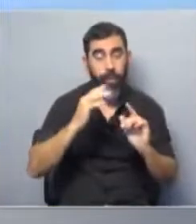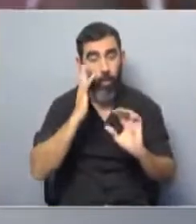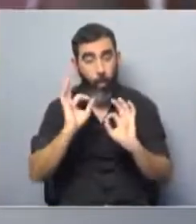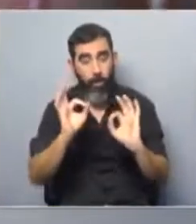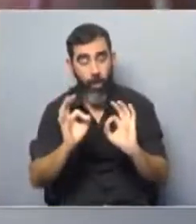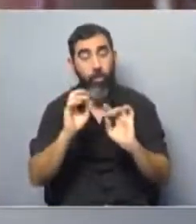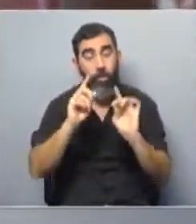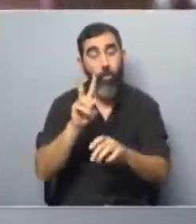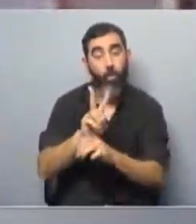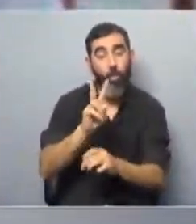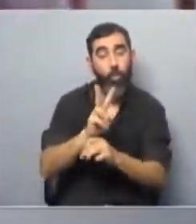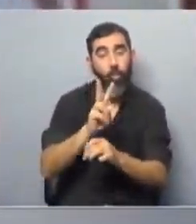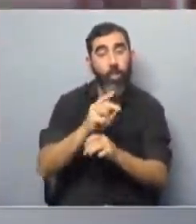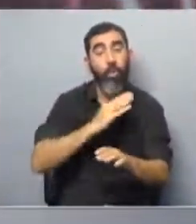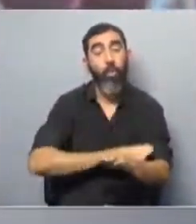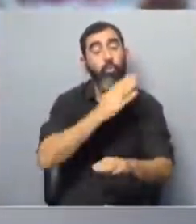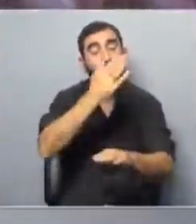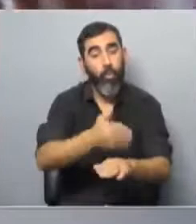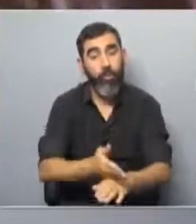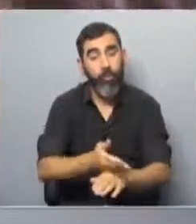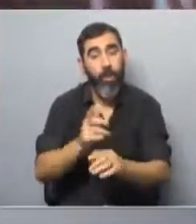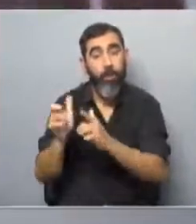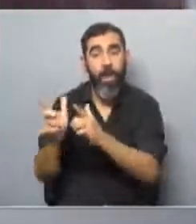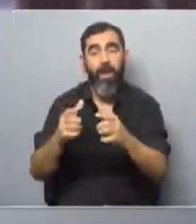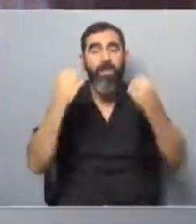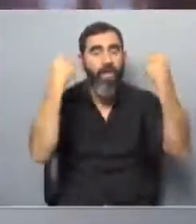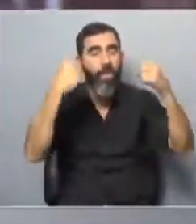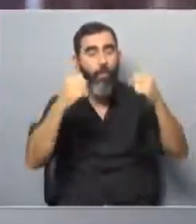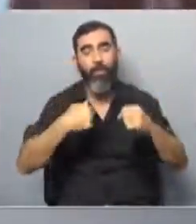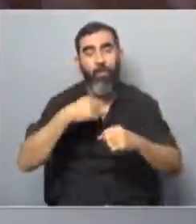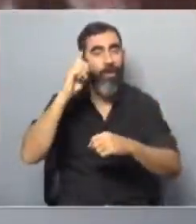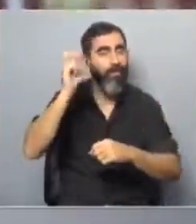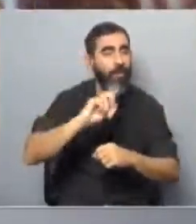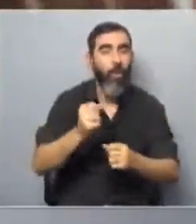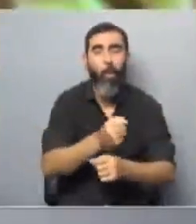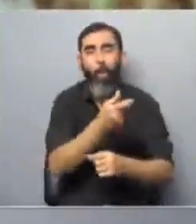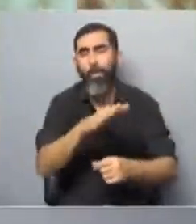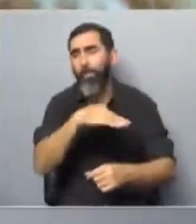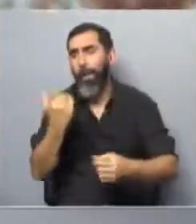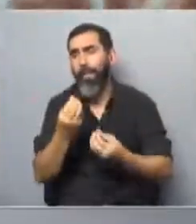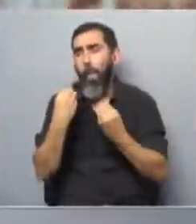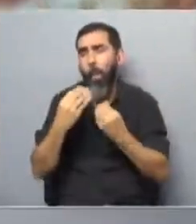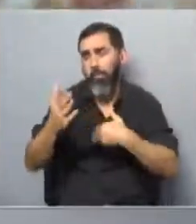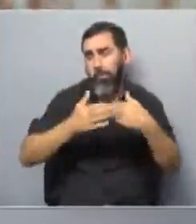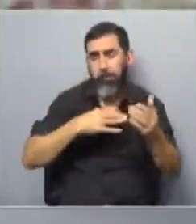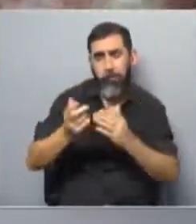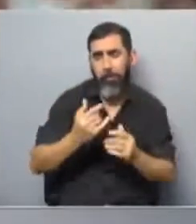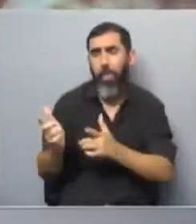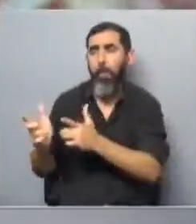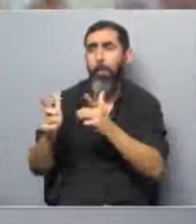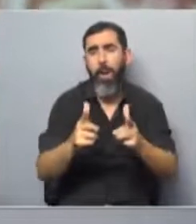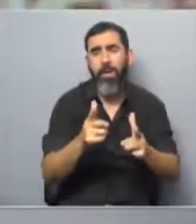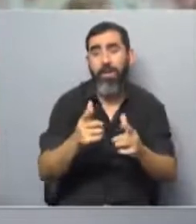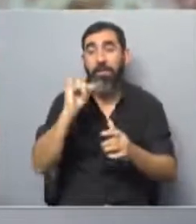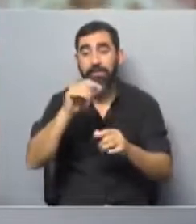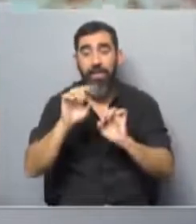y luego se monitorea los efectos. A veces en la caza deportiva, que uno a veces no sabe ni cuánto se caza, ni cómo, y si se caza la